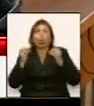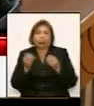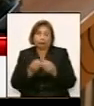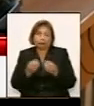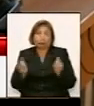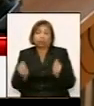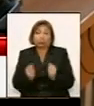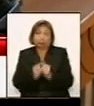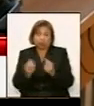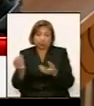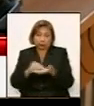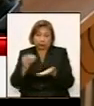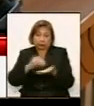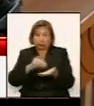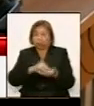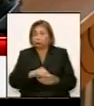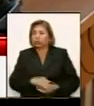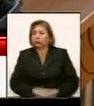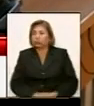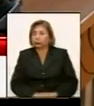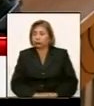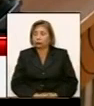también a este objetivo.